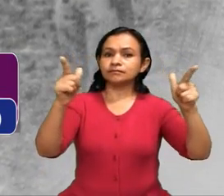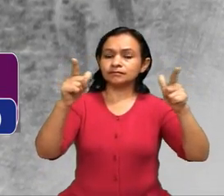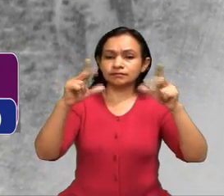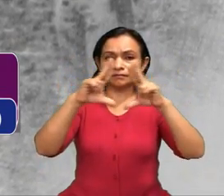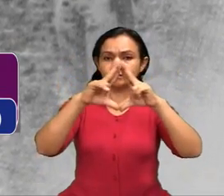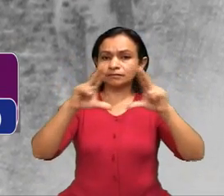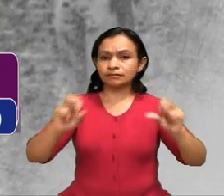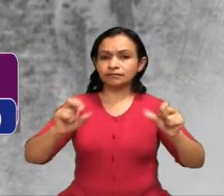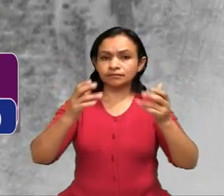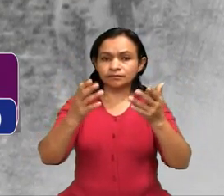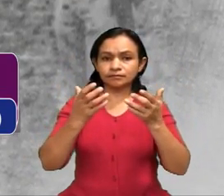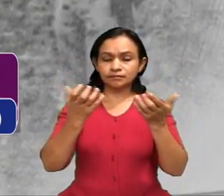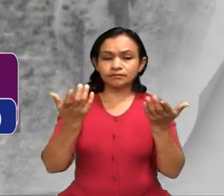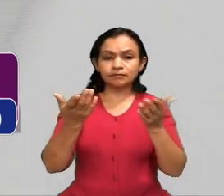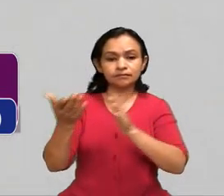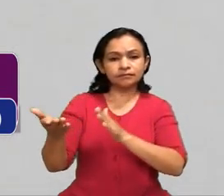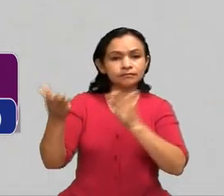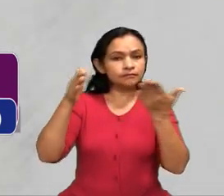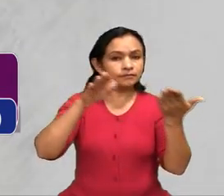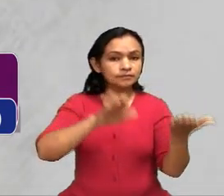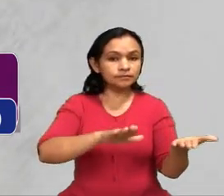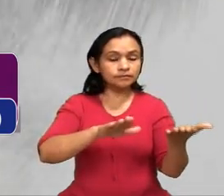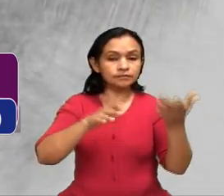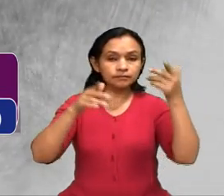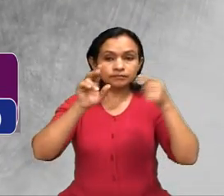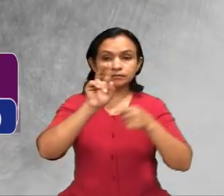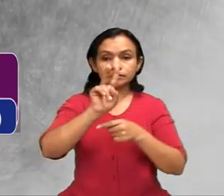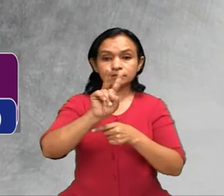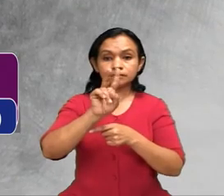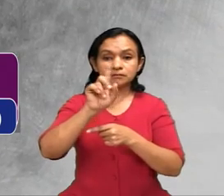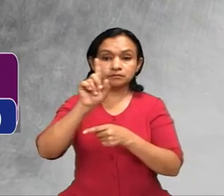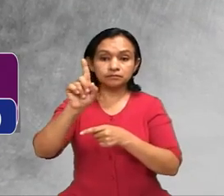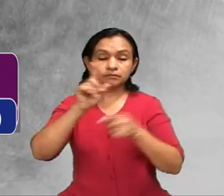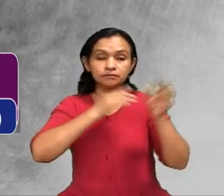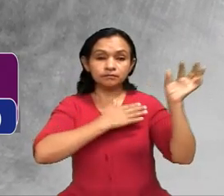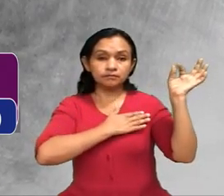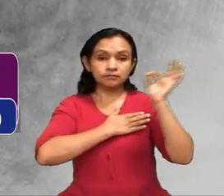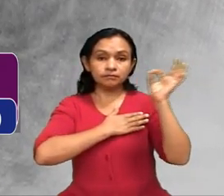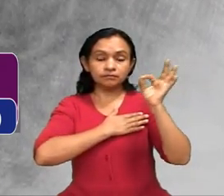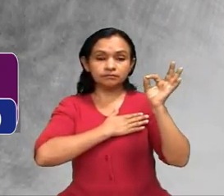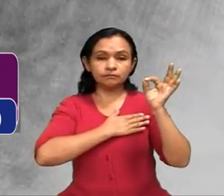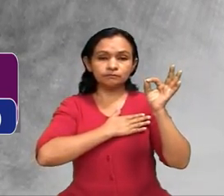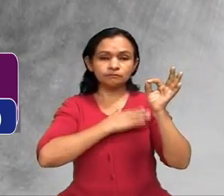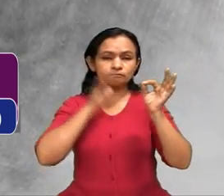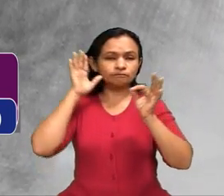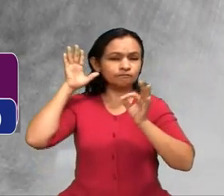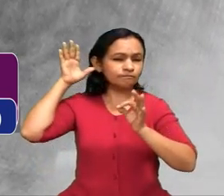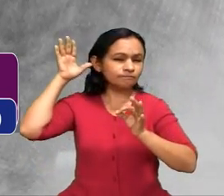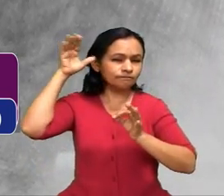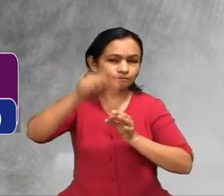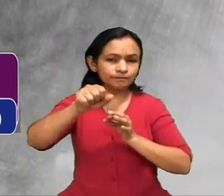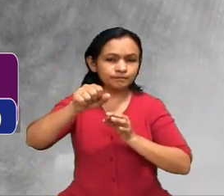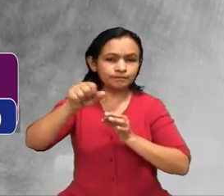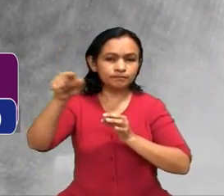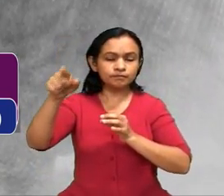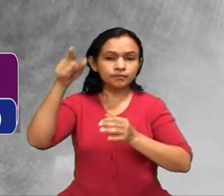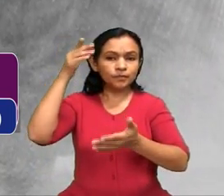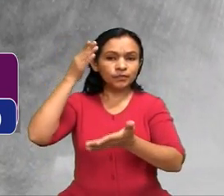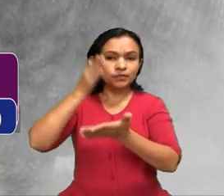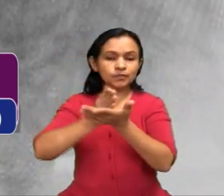que murió precisamente un 21 de febrero a traición por